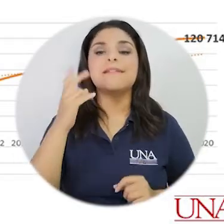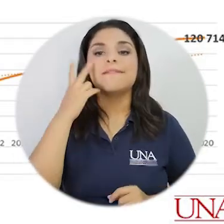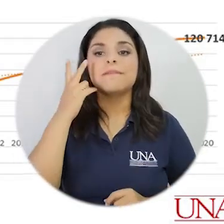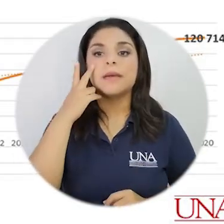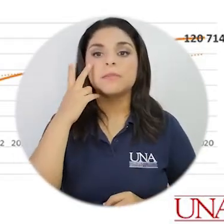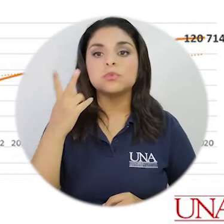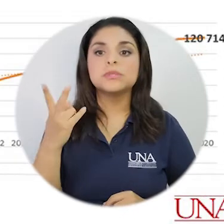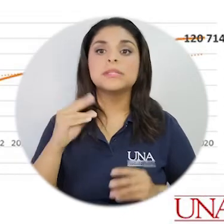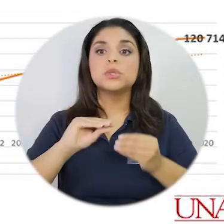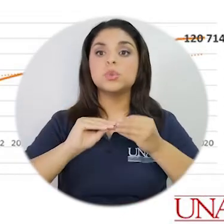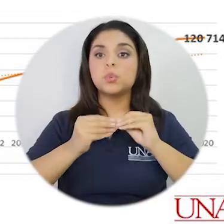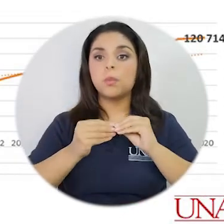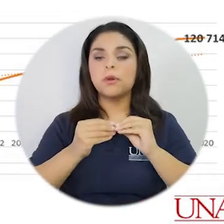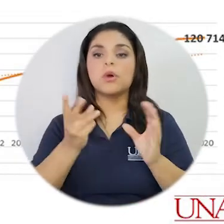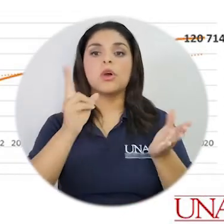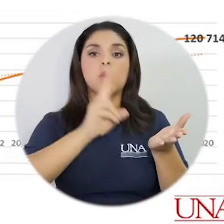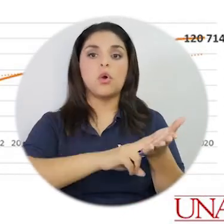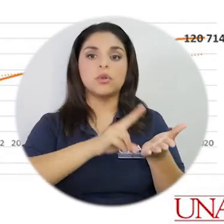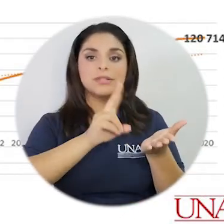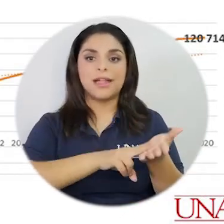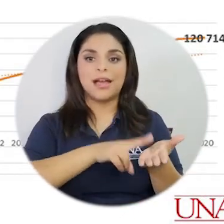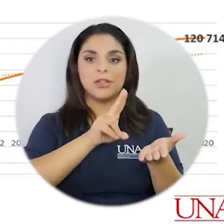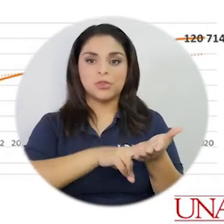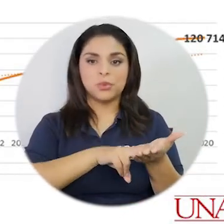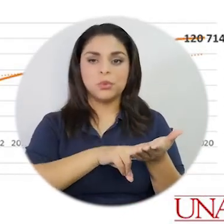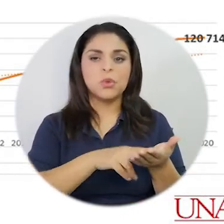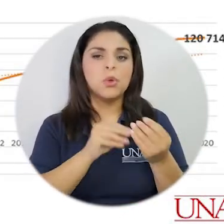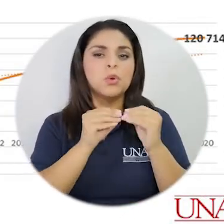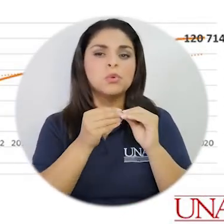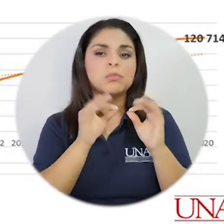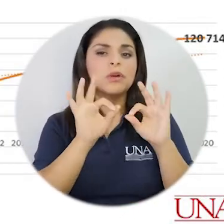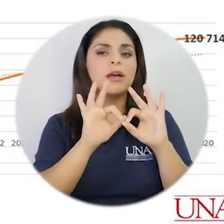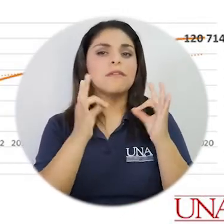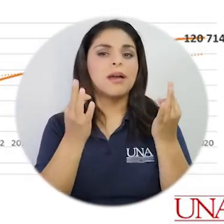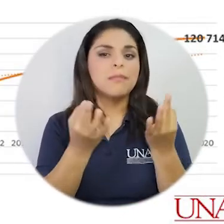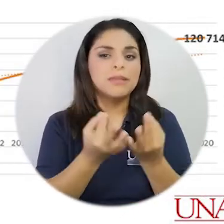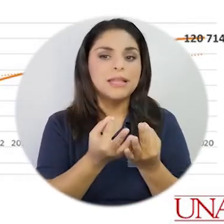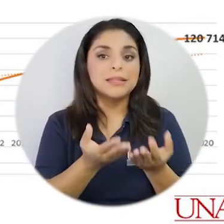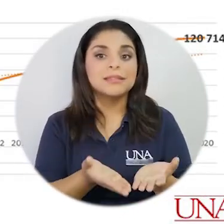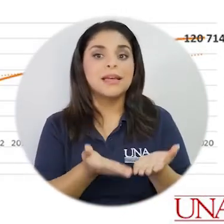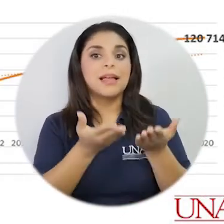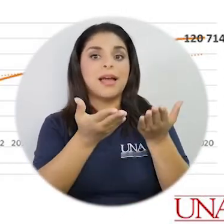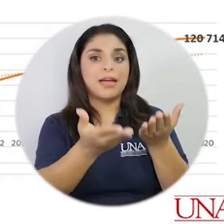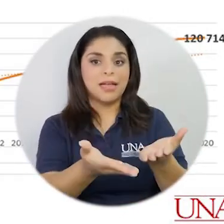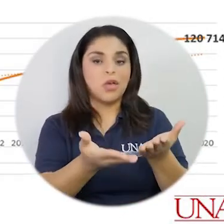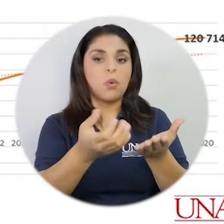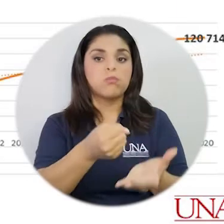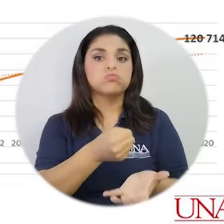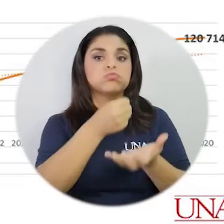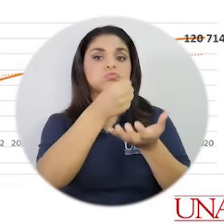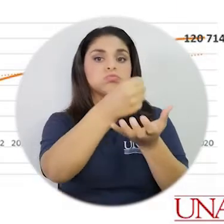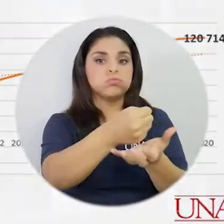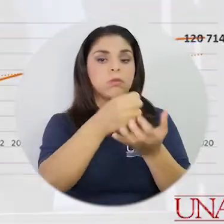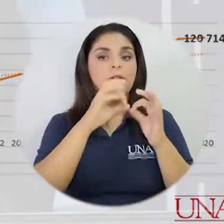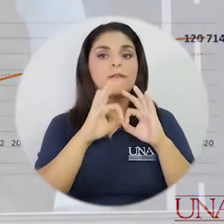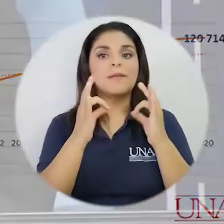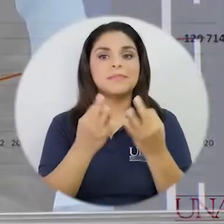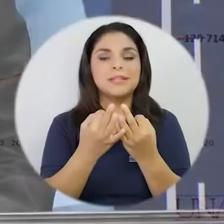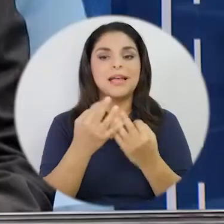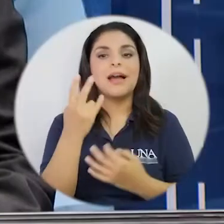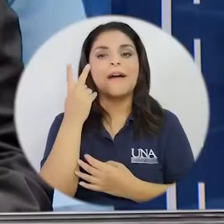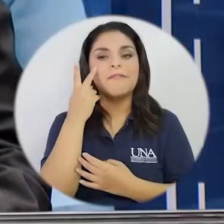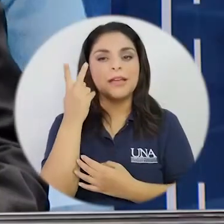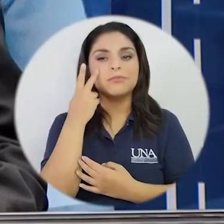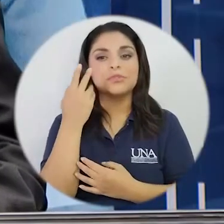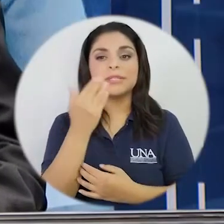vemos, si nos remontamos al número de contratos, al número de familias a las que se les han otorgado bonos familiares de